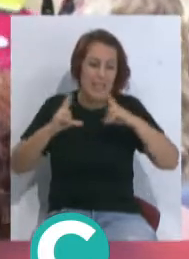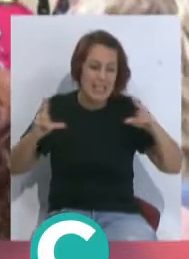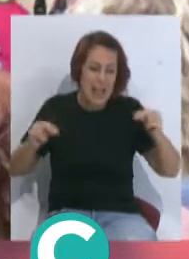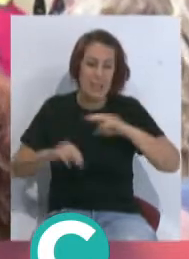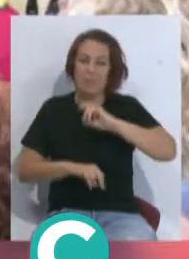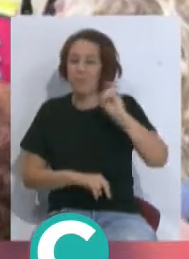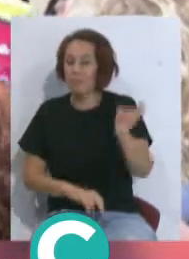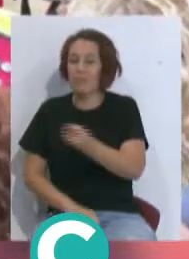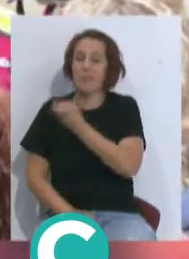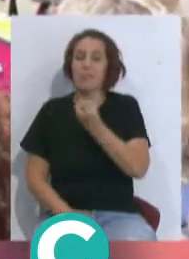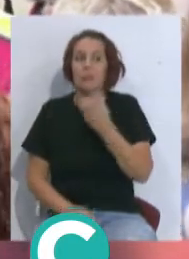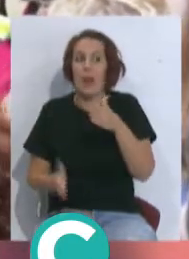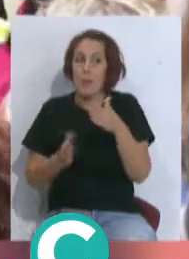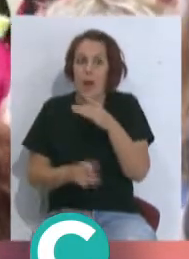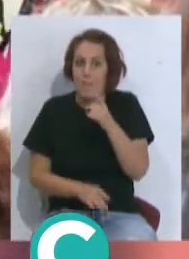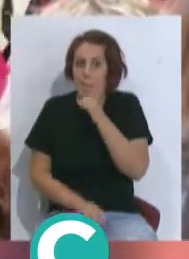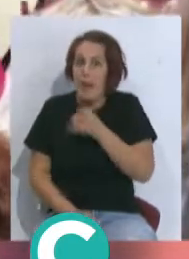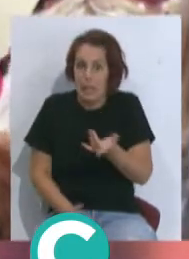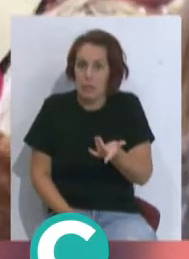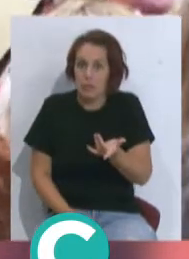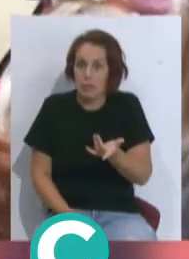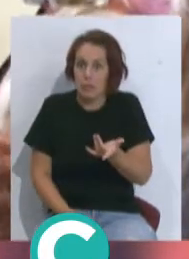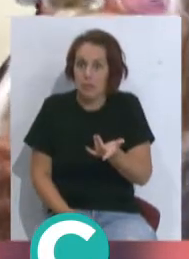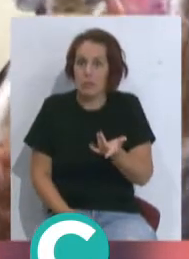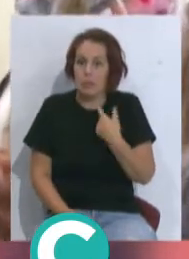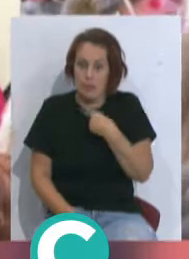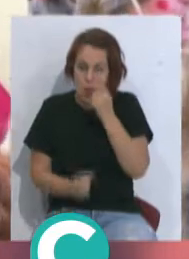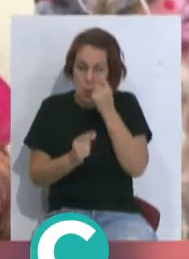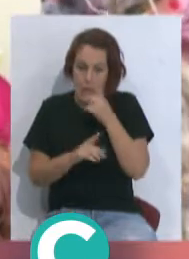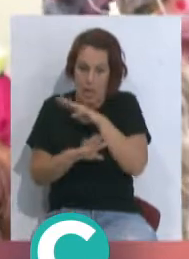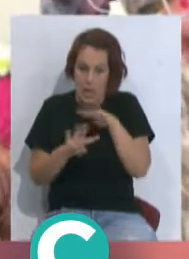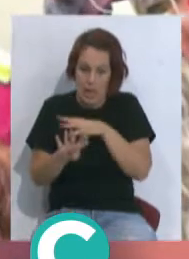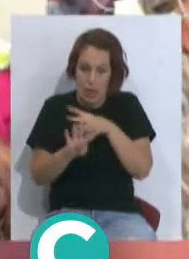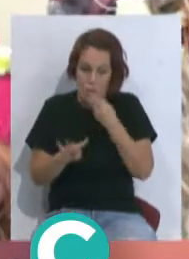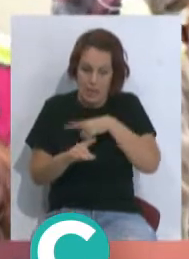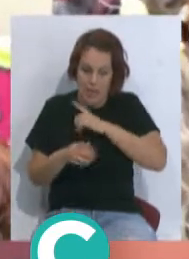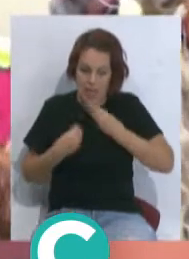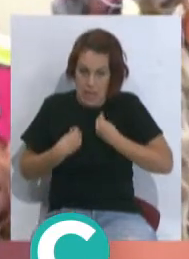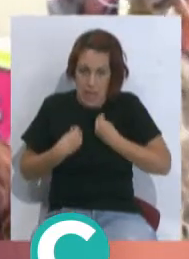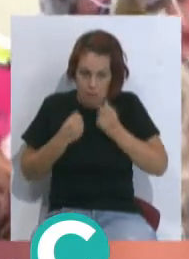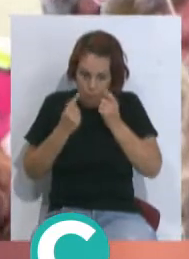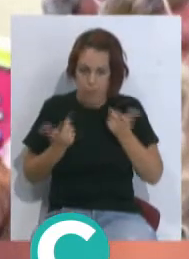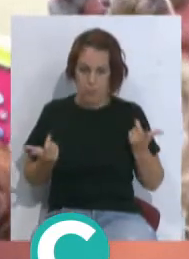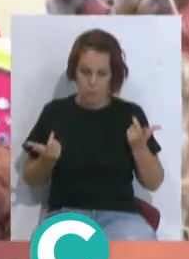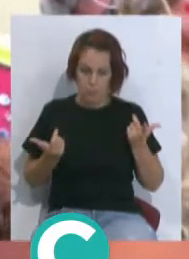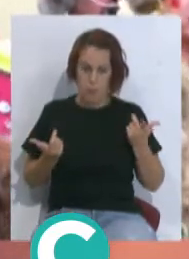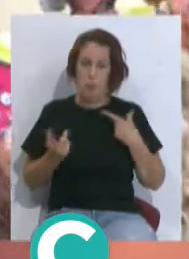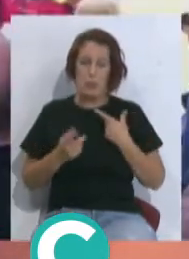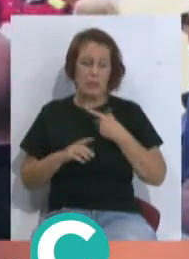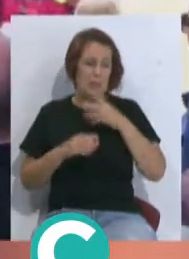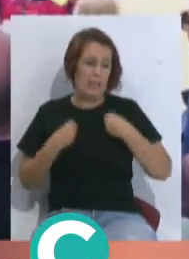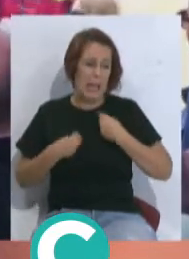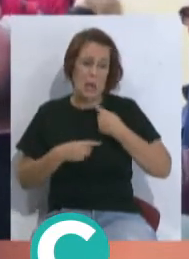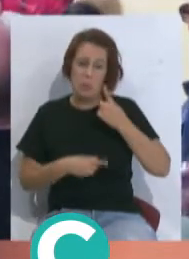un montón de... O sea, es una época mala. Yo me he dado cuenta aquí lo calendarizado que tenemos nuestra vida. O sea, sí, tenemos una vida